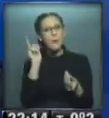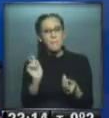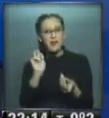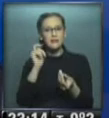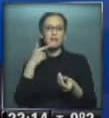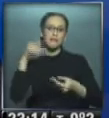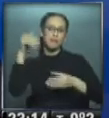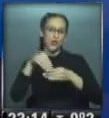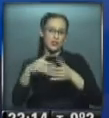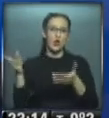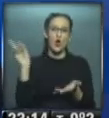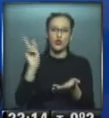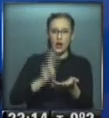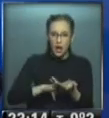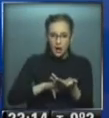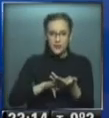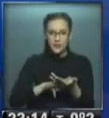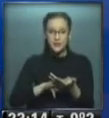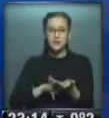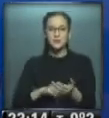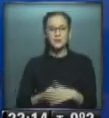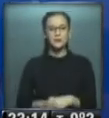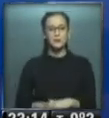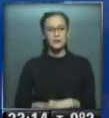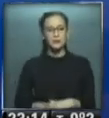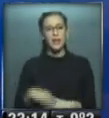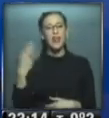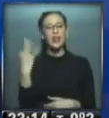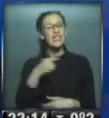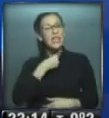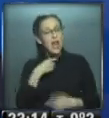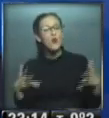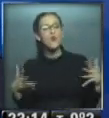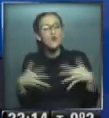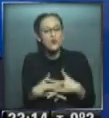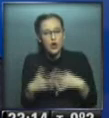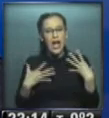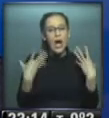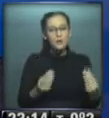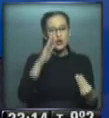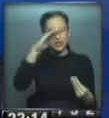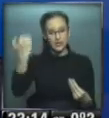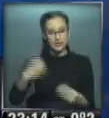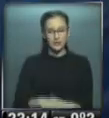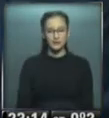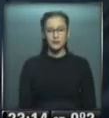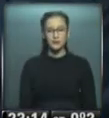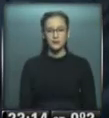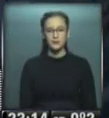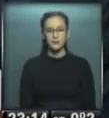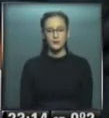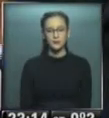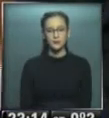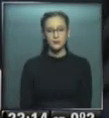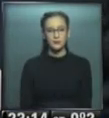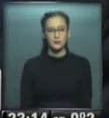octubre. Decidieron mantenerse unidos apoyando a Cristina Fernández de Kirchner.